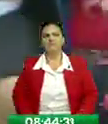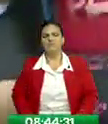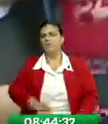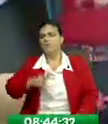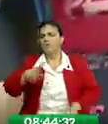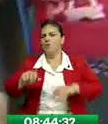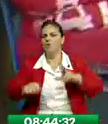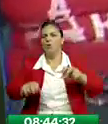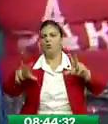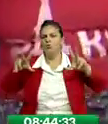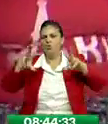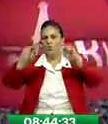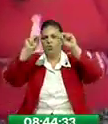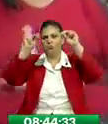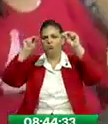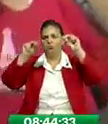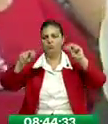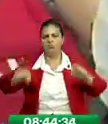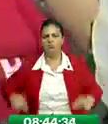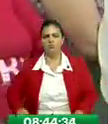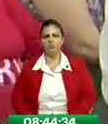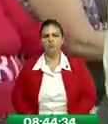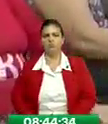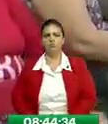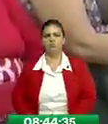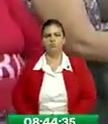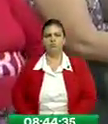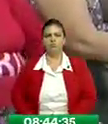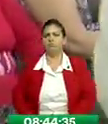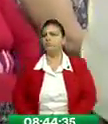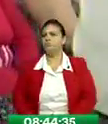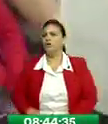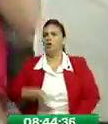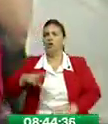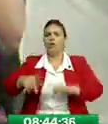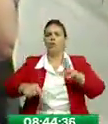la delincuencia. No, no, no vamos a dejar. No.